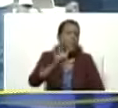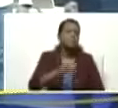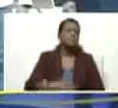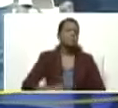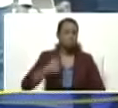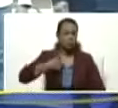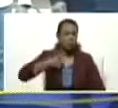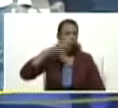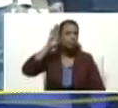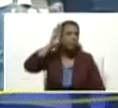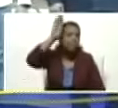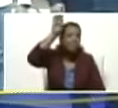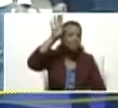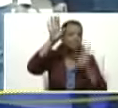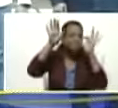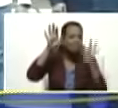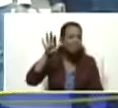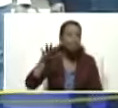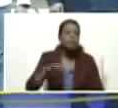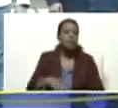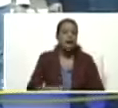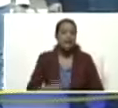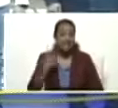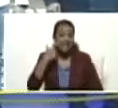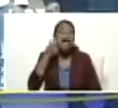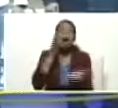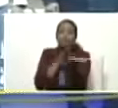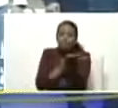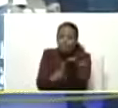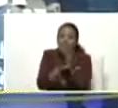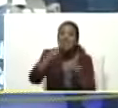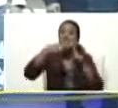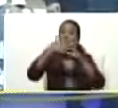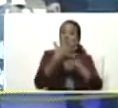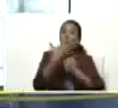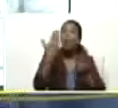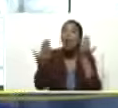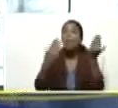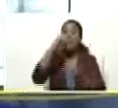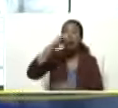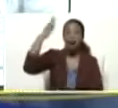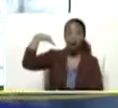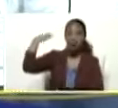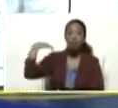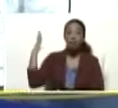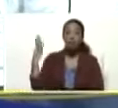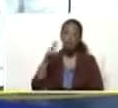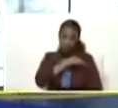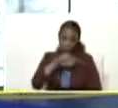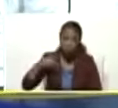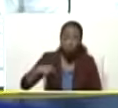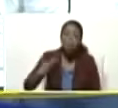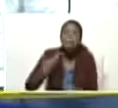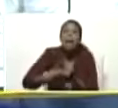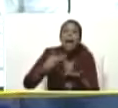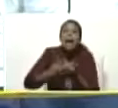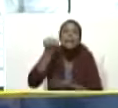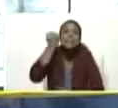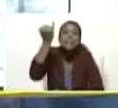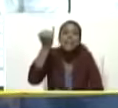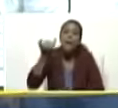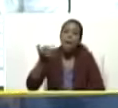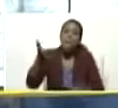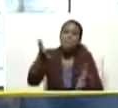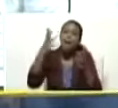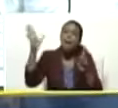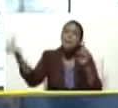Tengo una visión. Que estamos en las mejores condiciones para nosotros plantearnos las